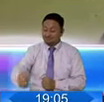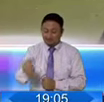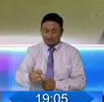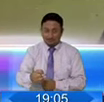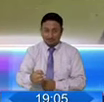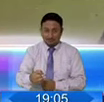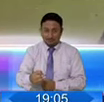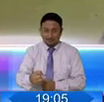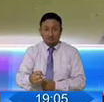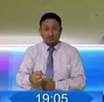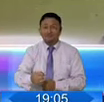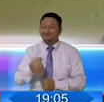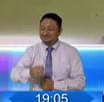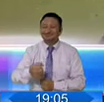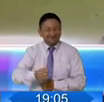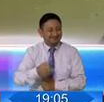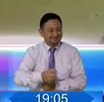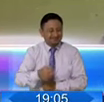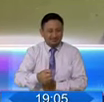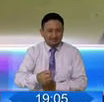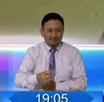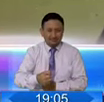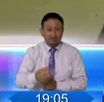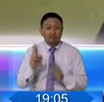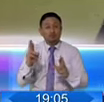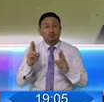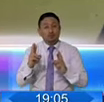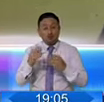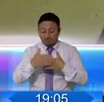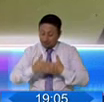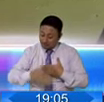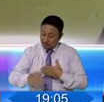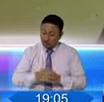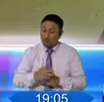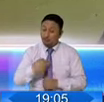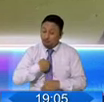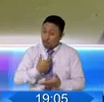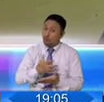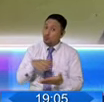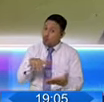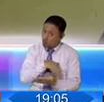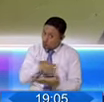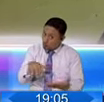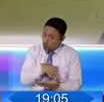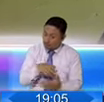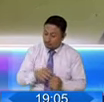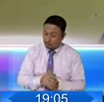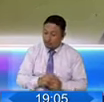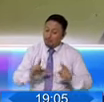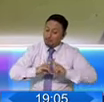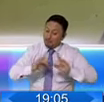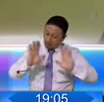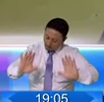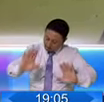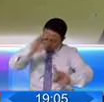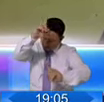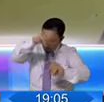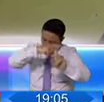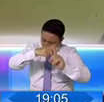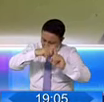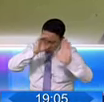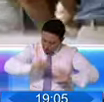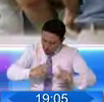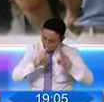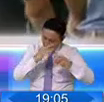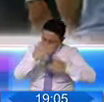quede en las sonrisas de momento y ojalá se materialice. Yo tengo todavía dudas, pero prefiero ser positivo y esperar que todo salga